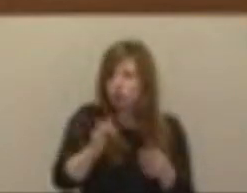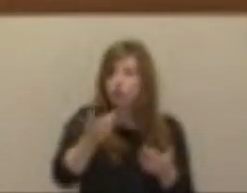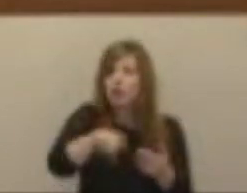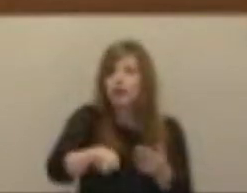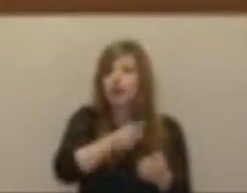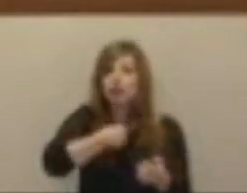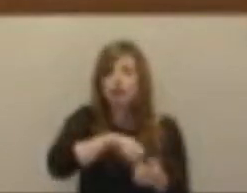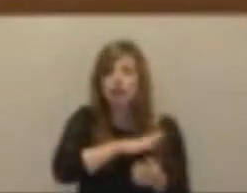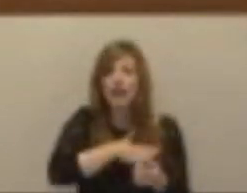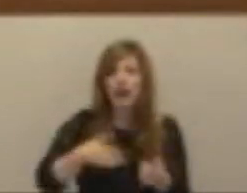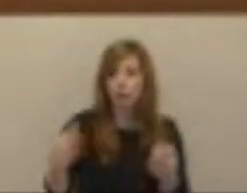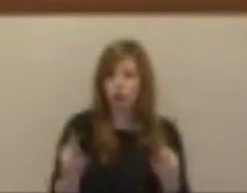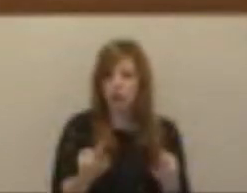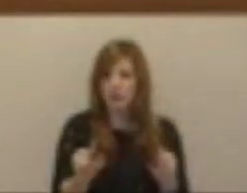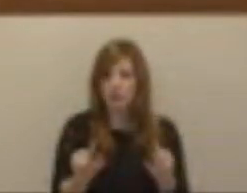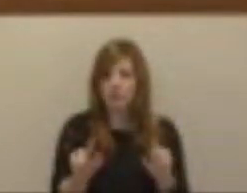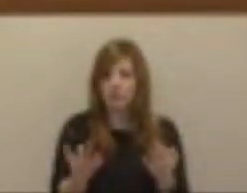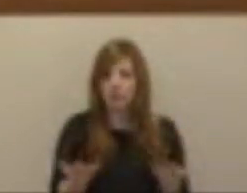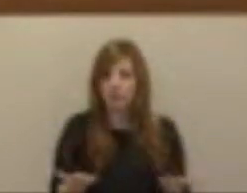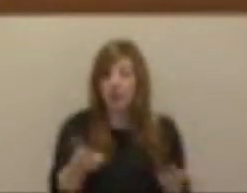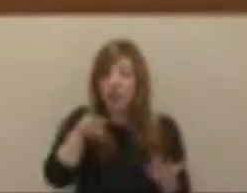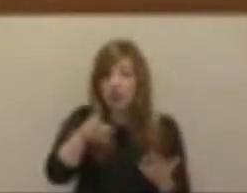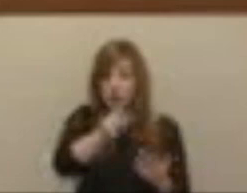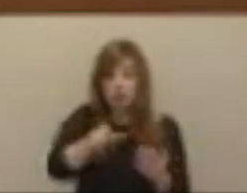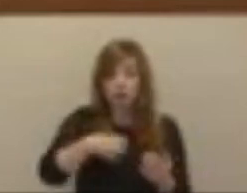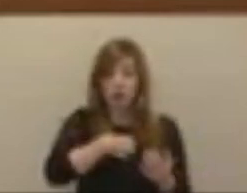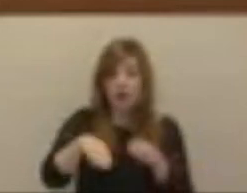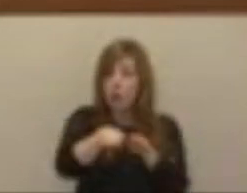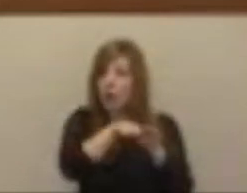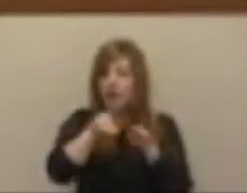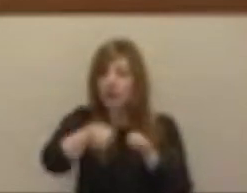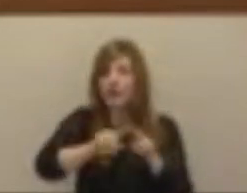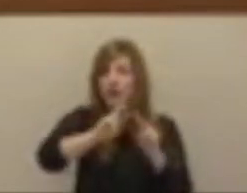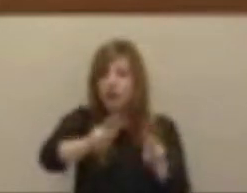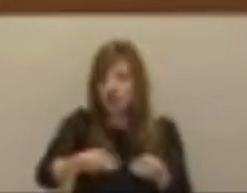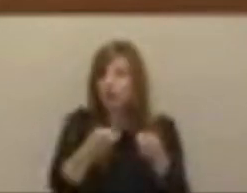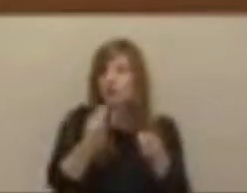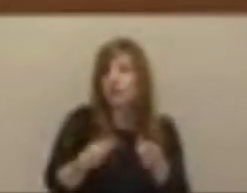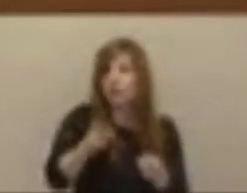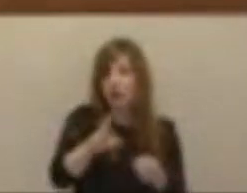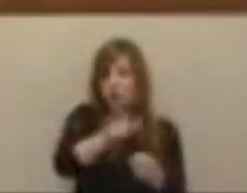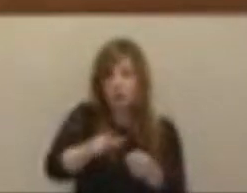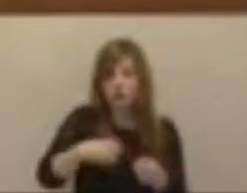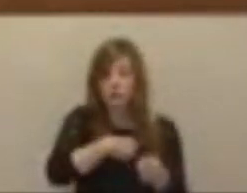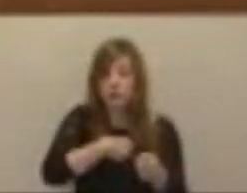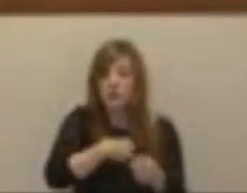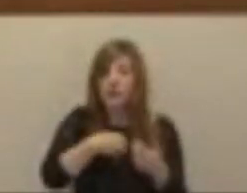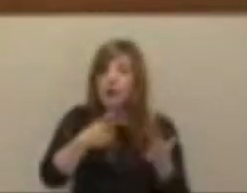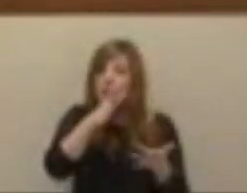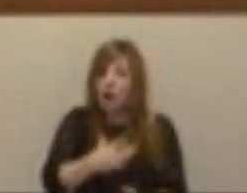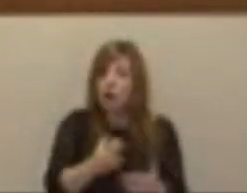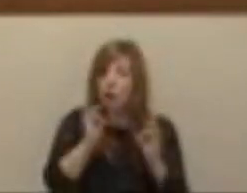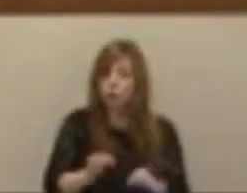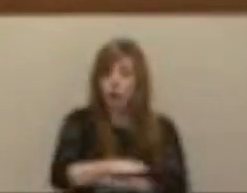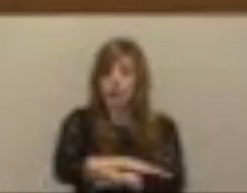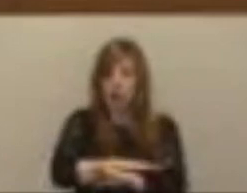pretende es que se igualen los derechos de los empleados públicos, la recuperación de los derechos de los empleados públicos a lo que ahora mismo se aprobó en la Administración